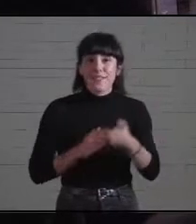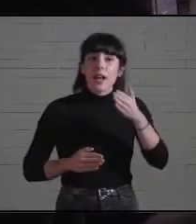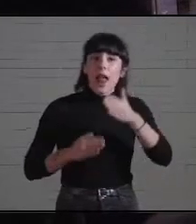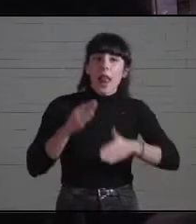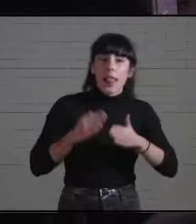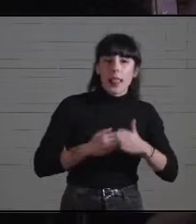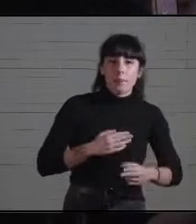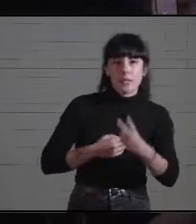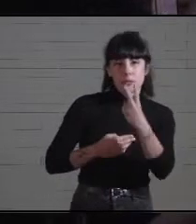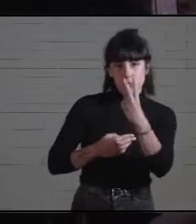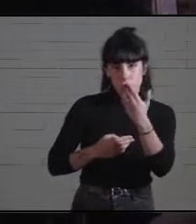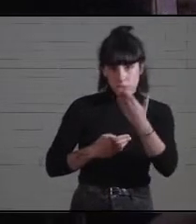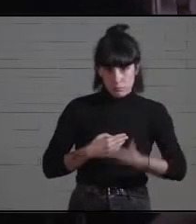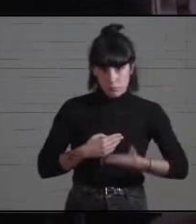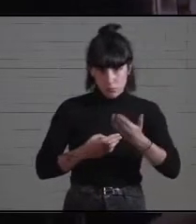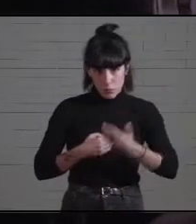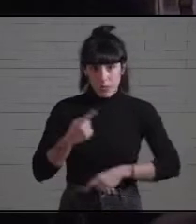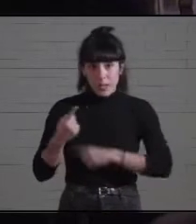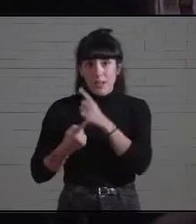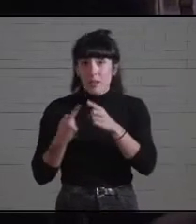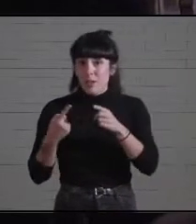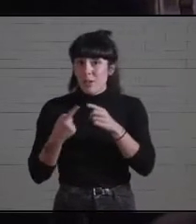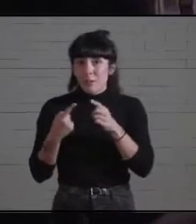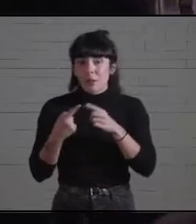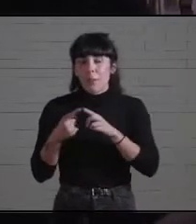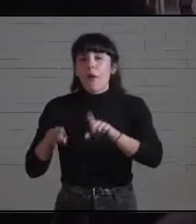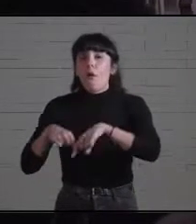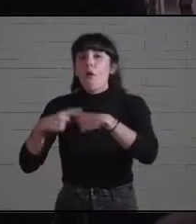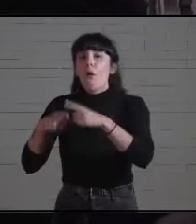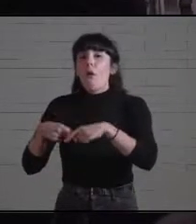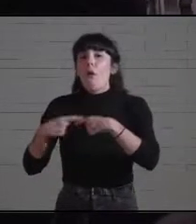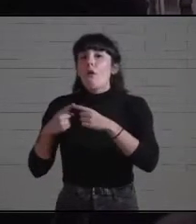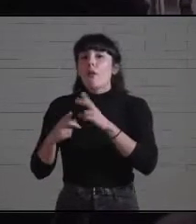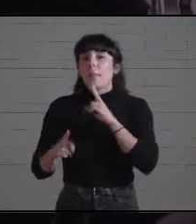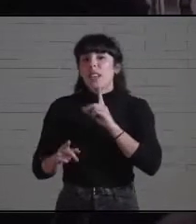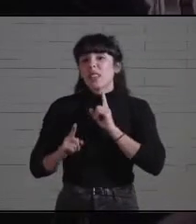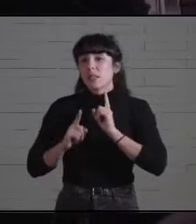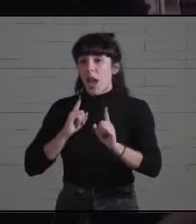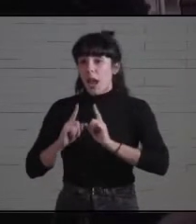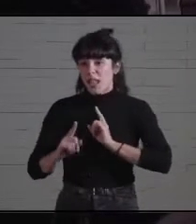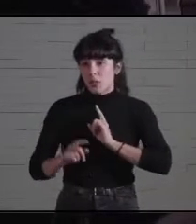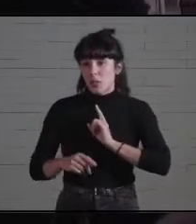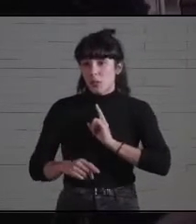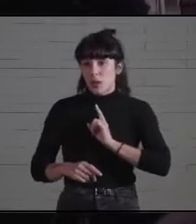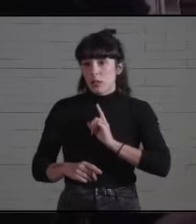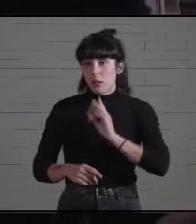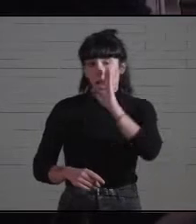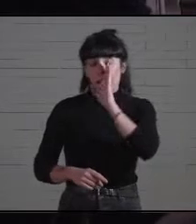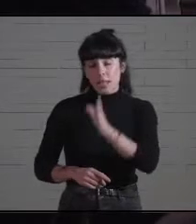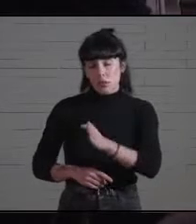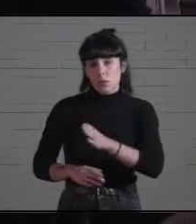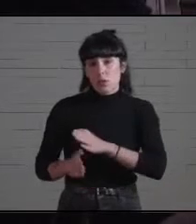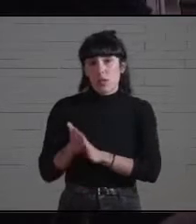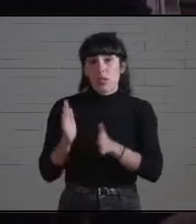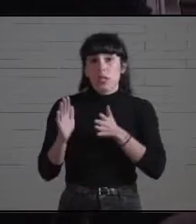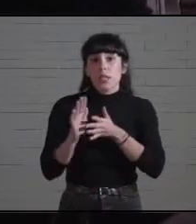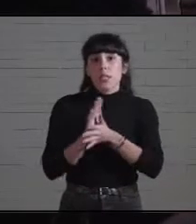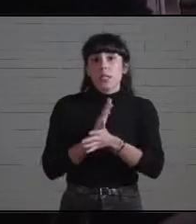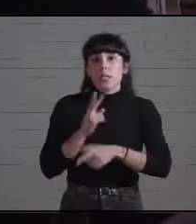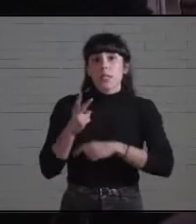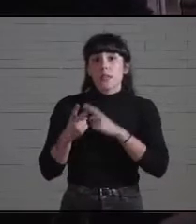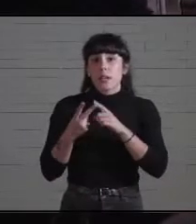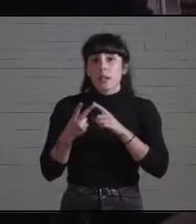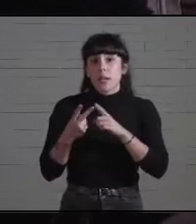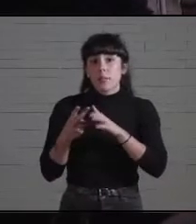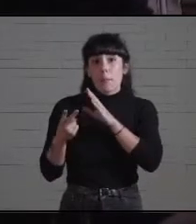porque se centra solo en familias heterosexuales y biparentales, porque bueno, hay recientes estudios de la